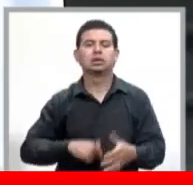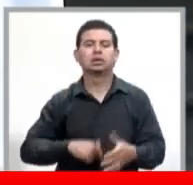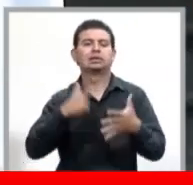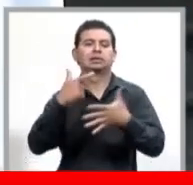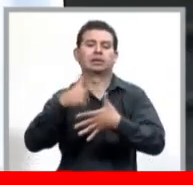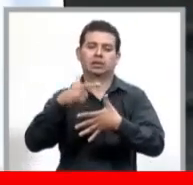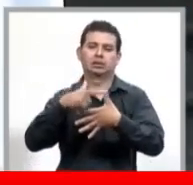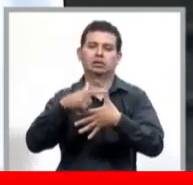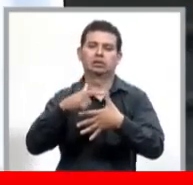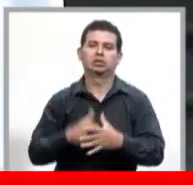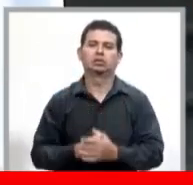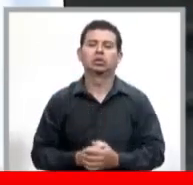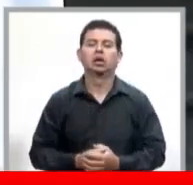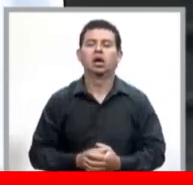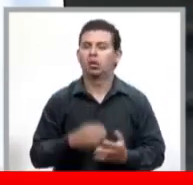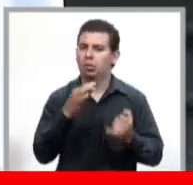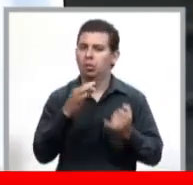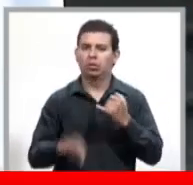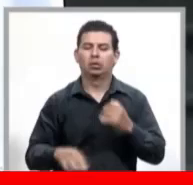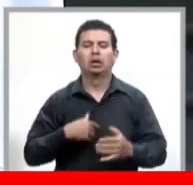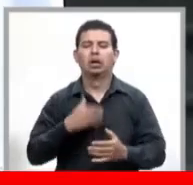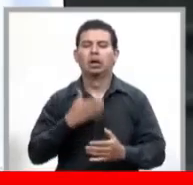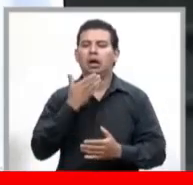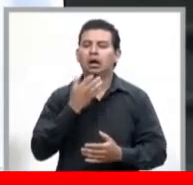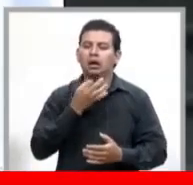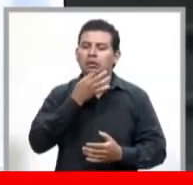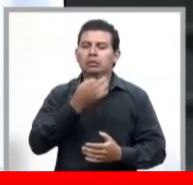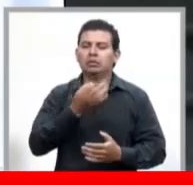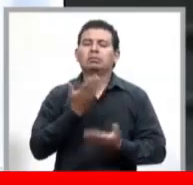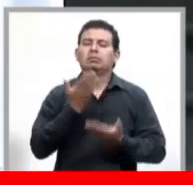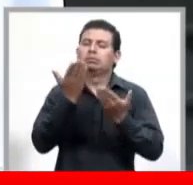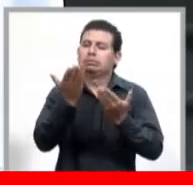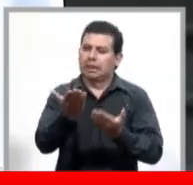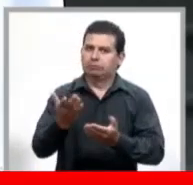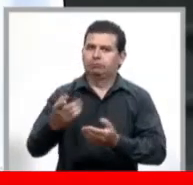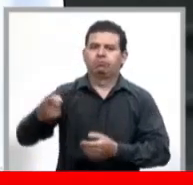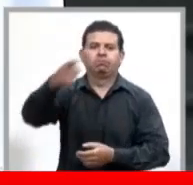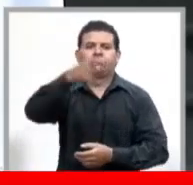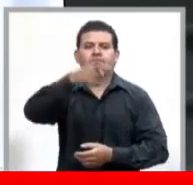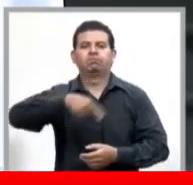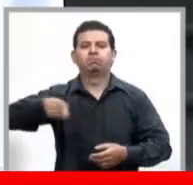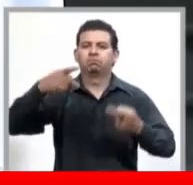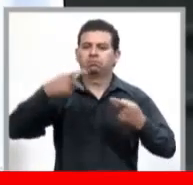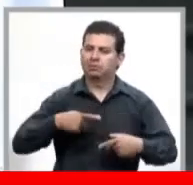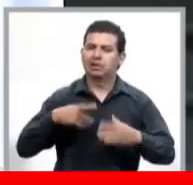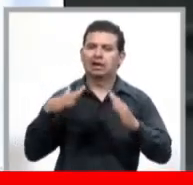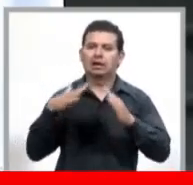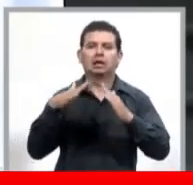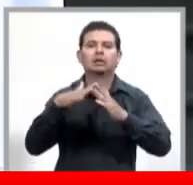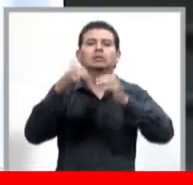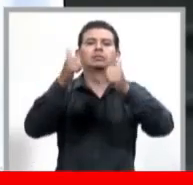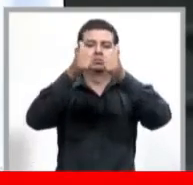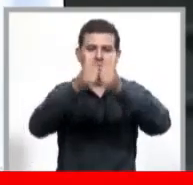más, pedirle a toda la sociedad oaxaqueña que se quede en casa.